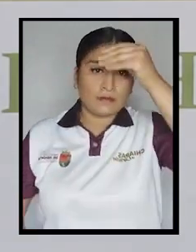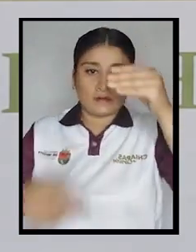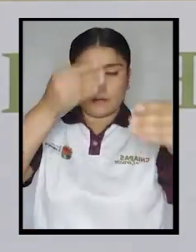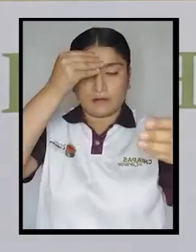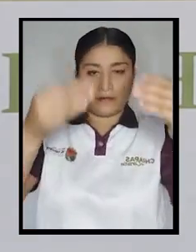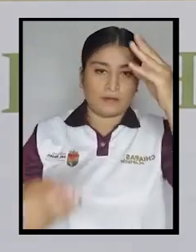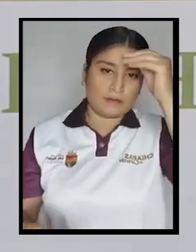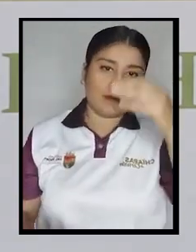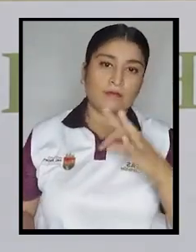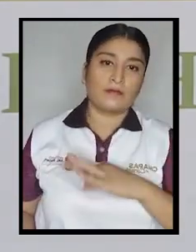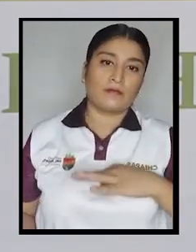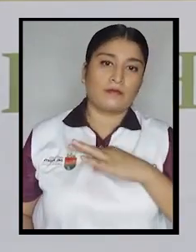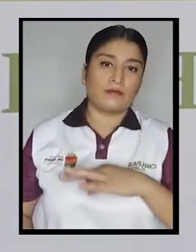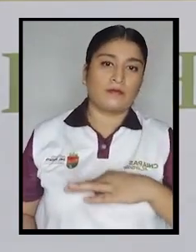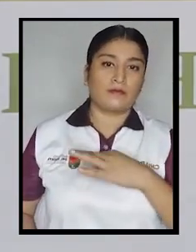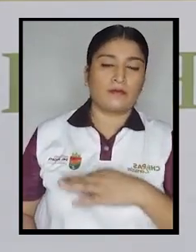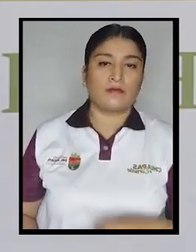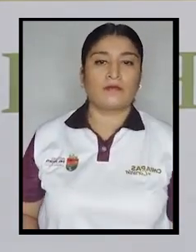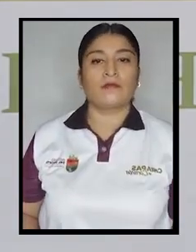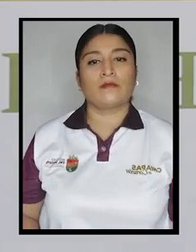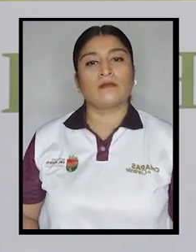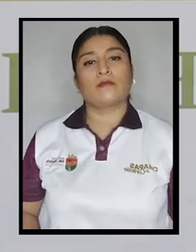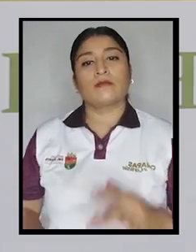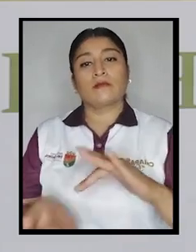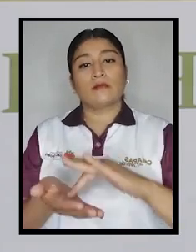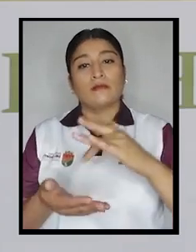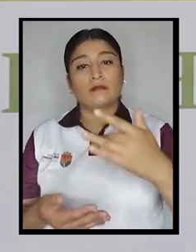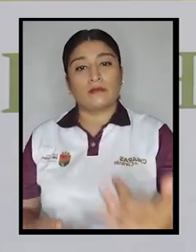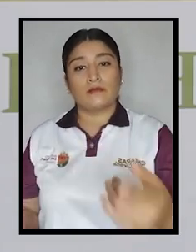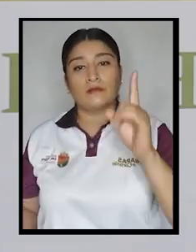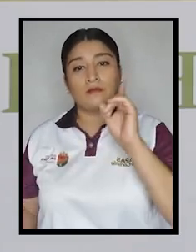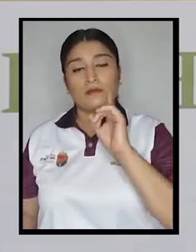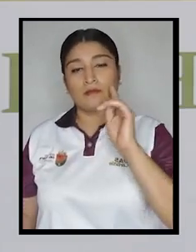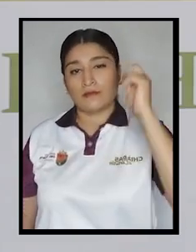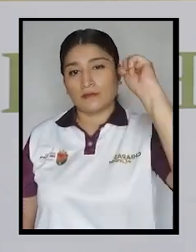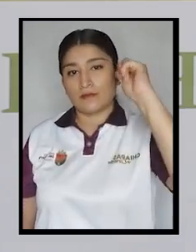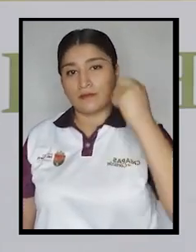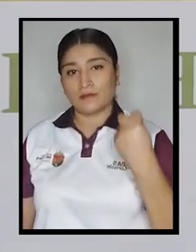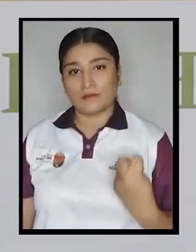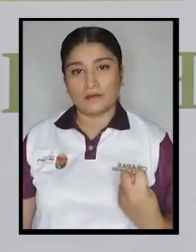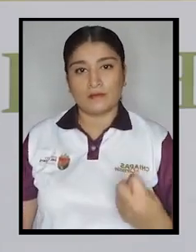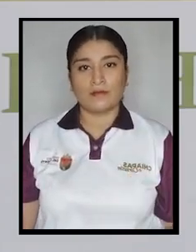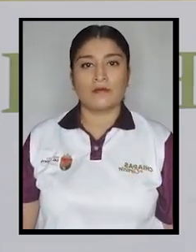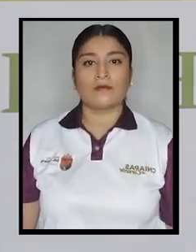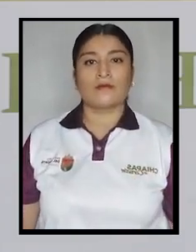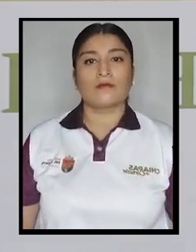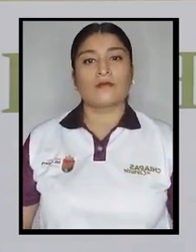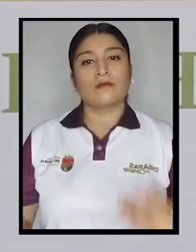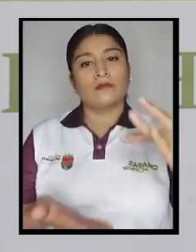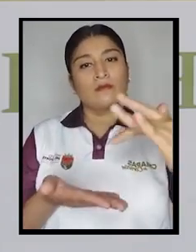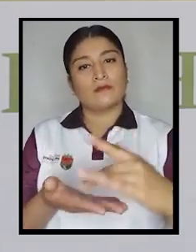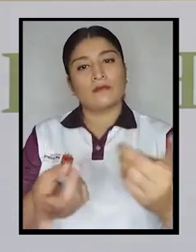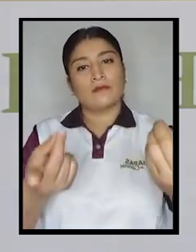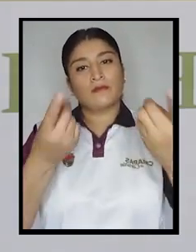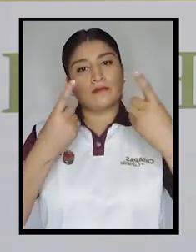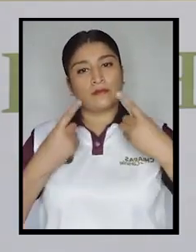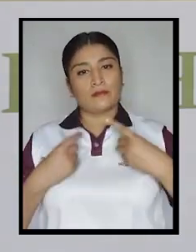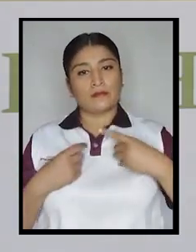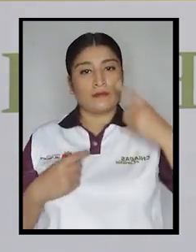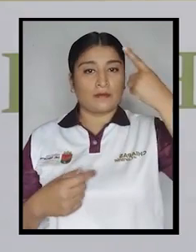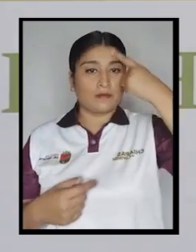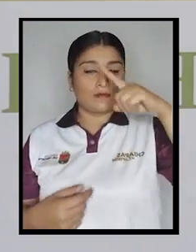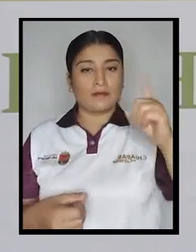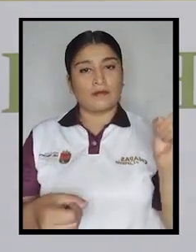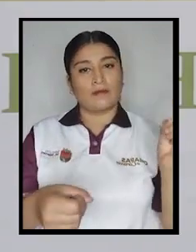para quienes están organizando todo esto de las becas. Me parece que están ayudando bastante a la población juvenil. Y estoy muy agradecida